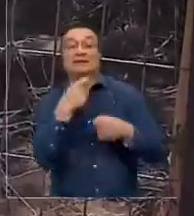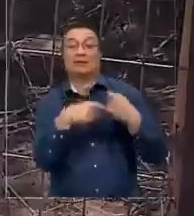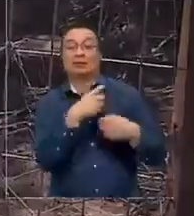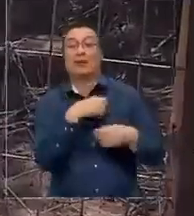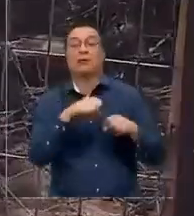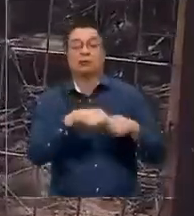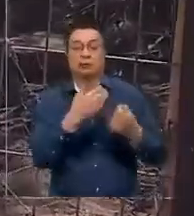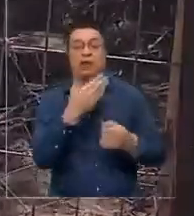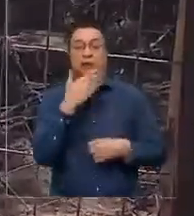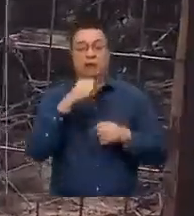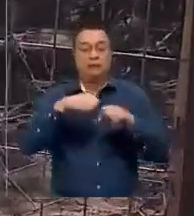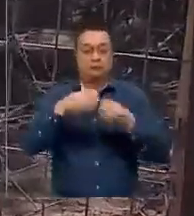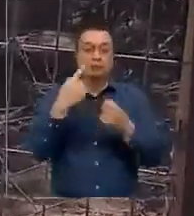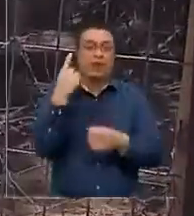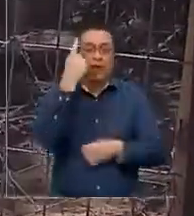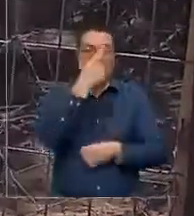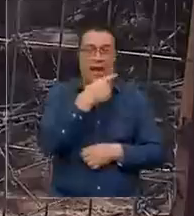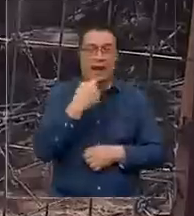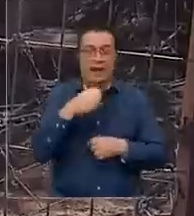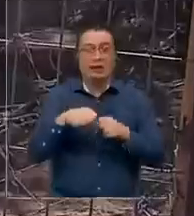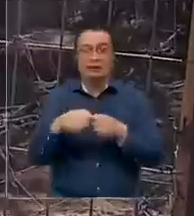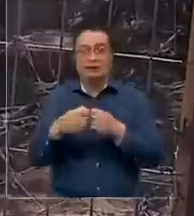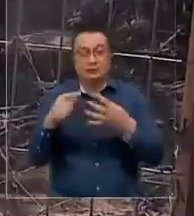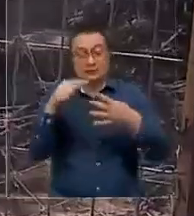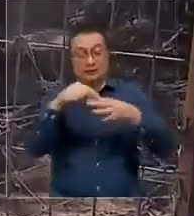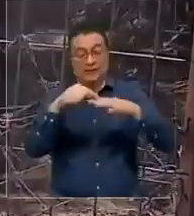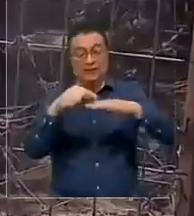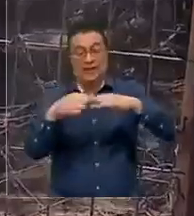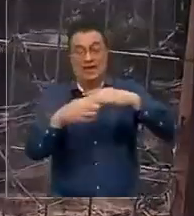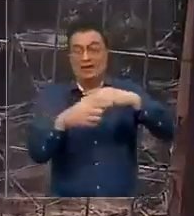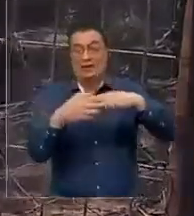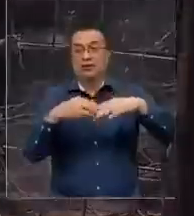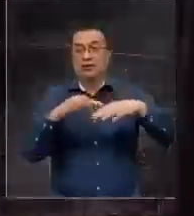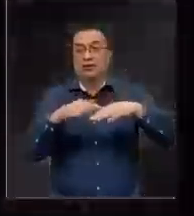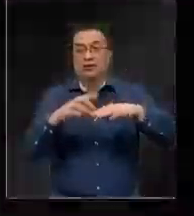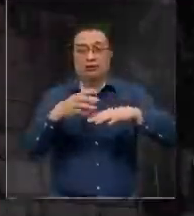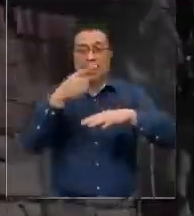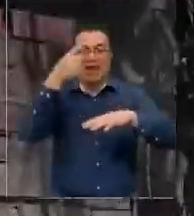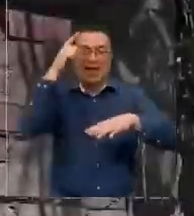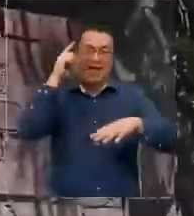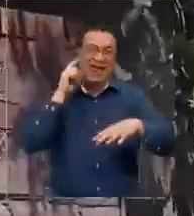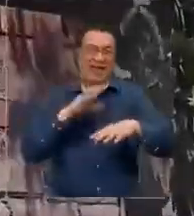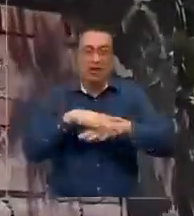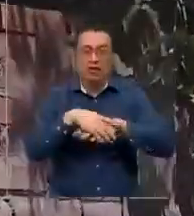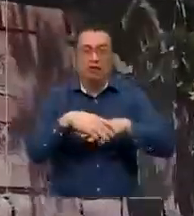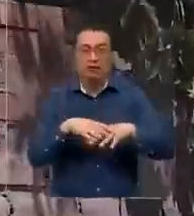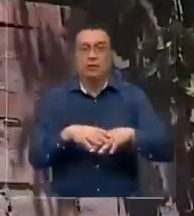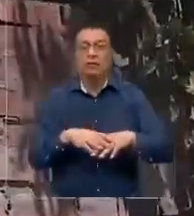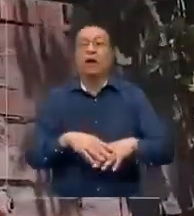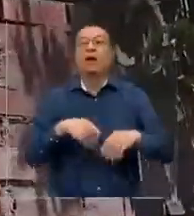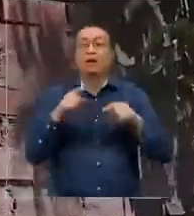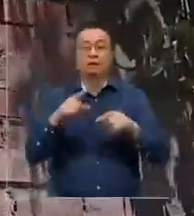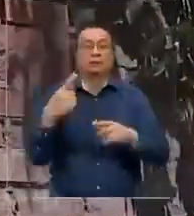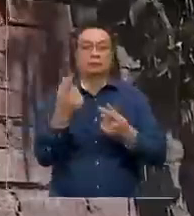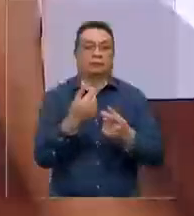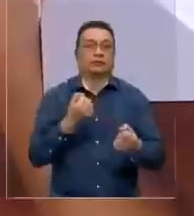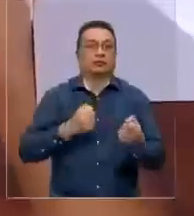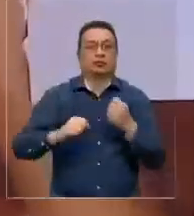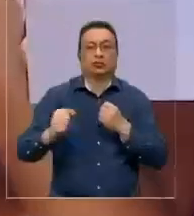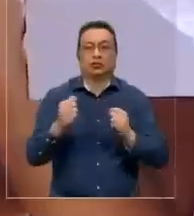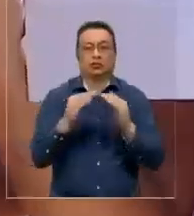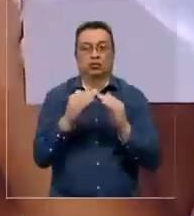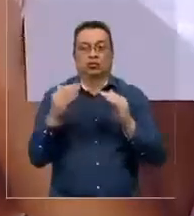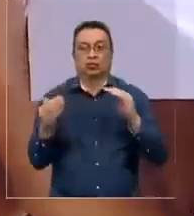fracturas en la cara los dedos todo herido un ataque que inquieta a los vecinos según